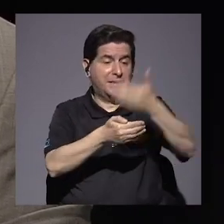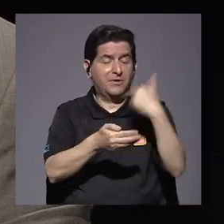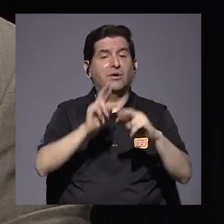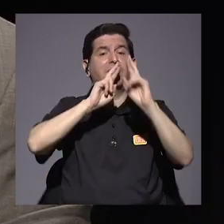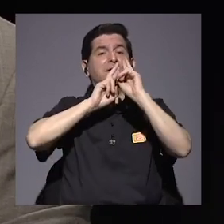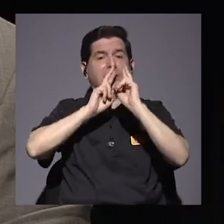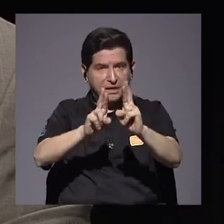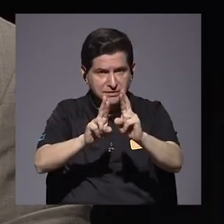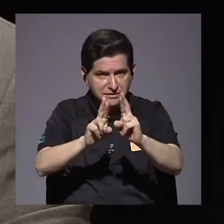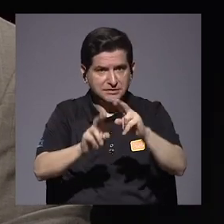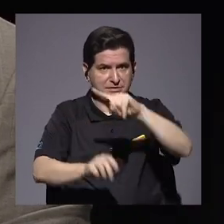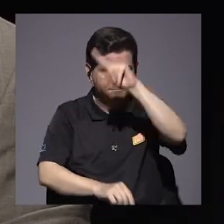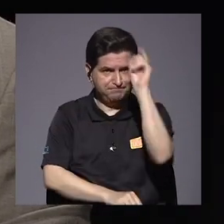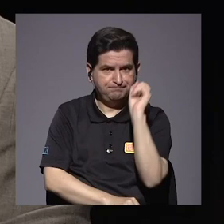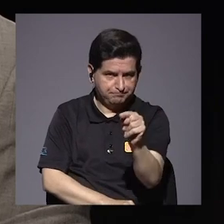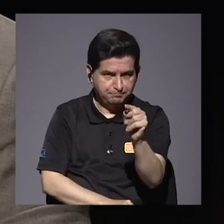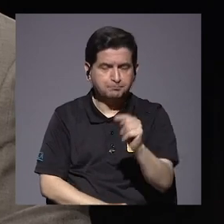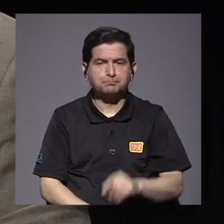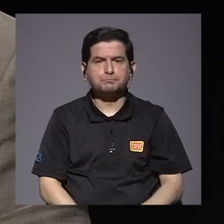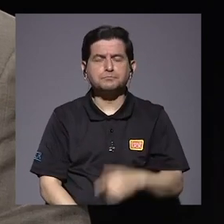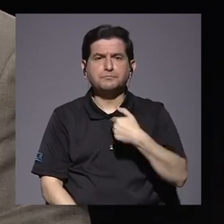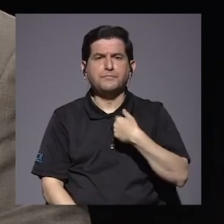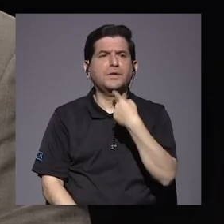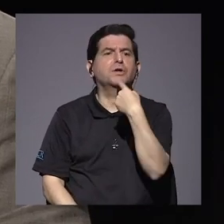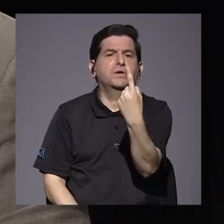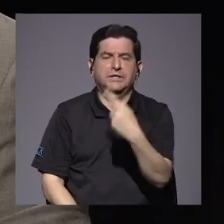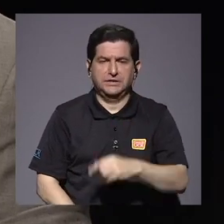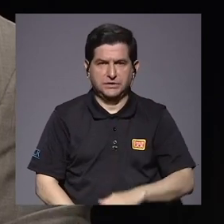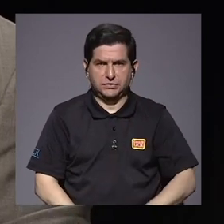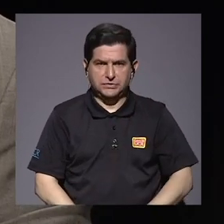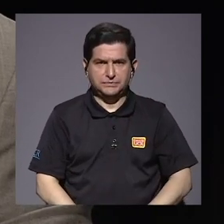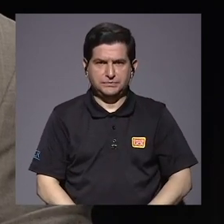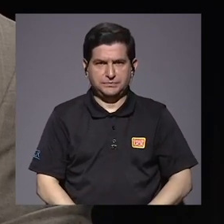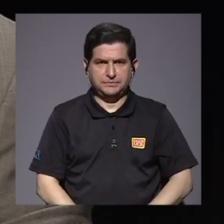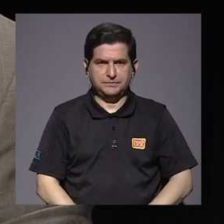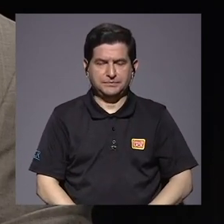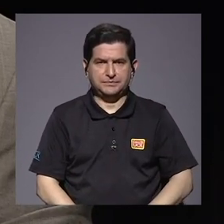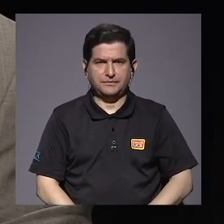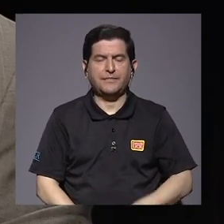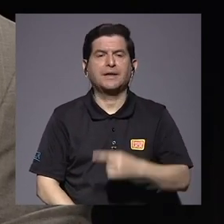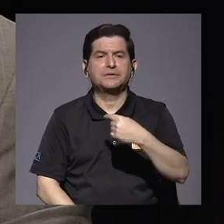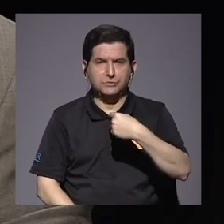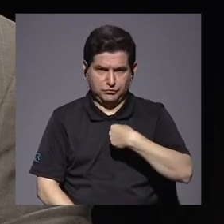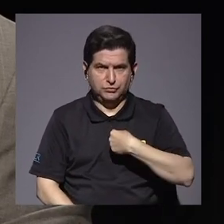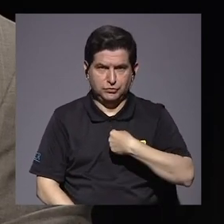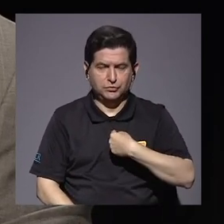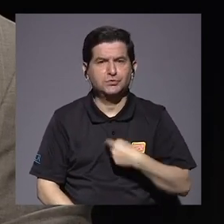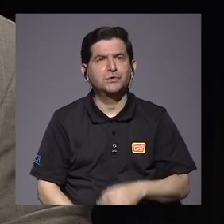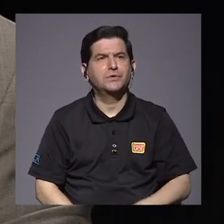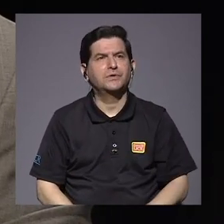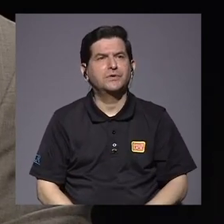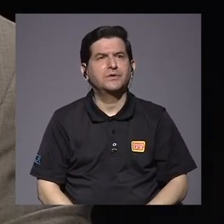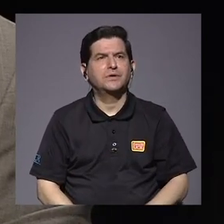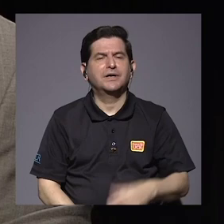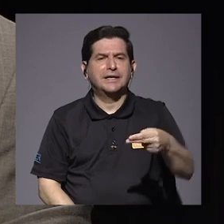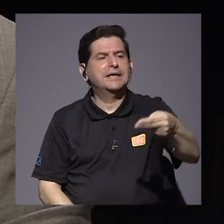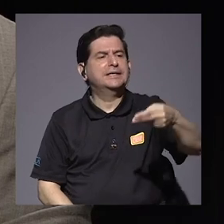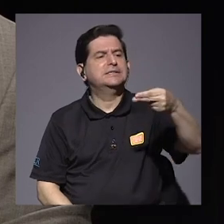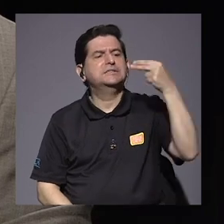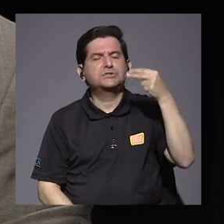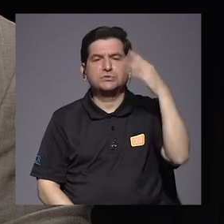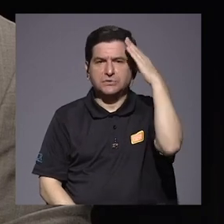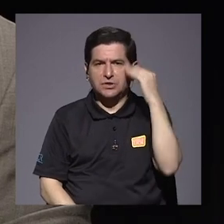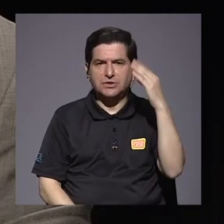de responderle esa pregunta, yo le puedo decir que yo he tenido una historia